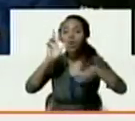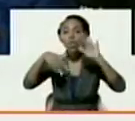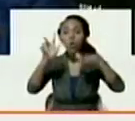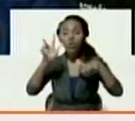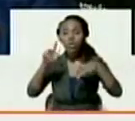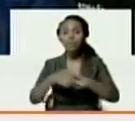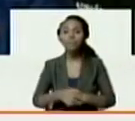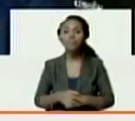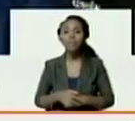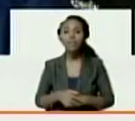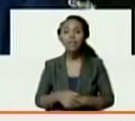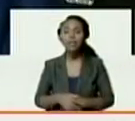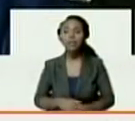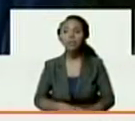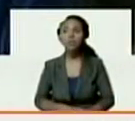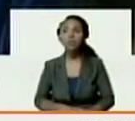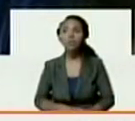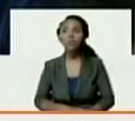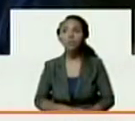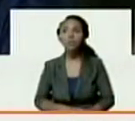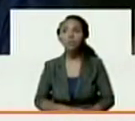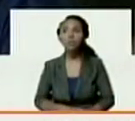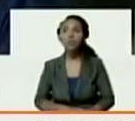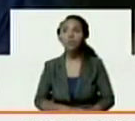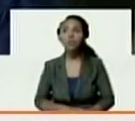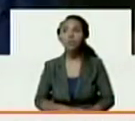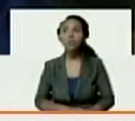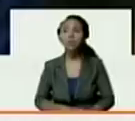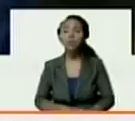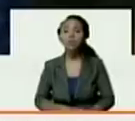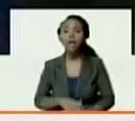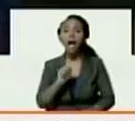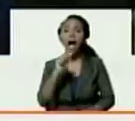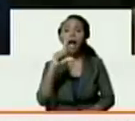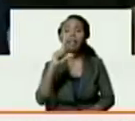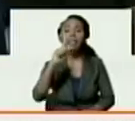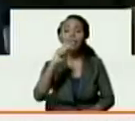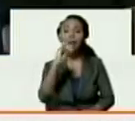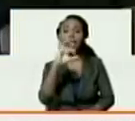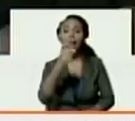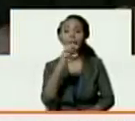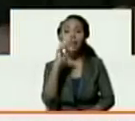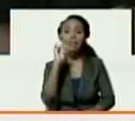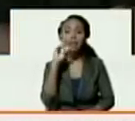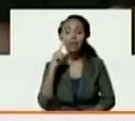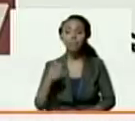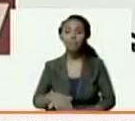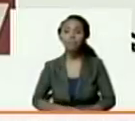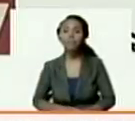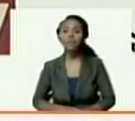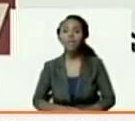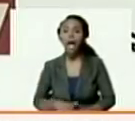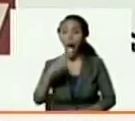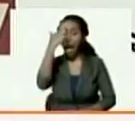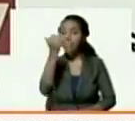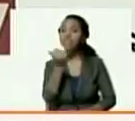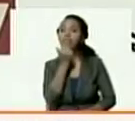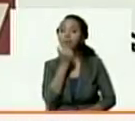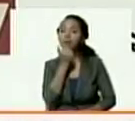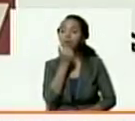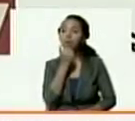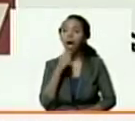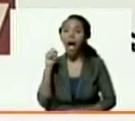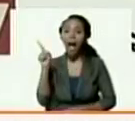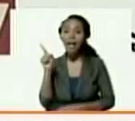En Altagracia, en el comando del PSUV, en el edificio Panteón. En Antímano, estaremos en el módulo de